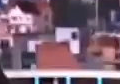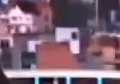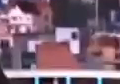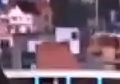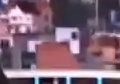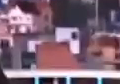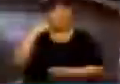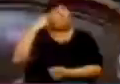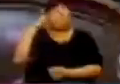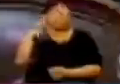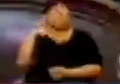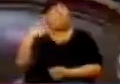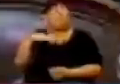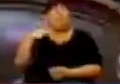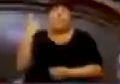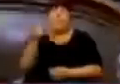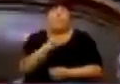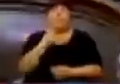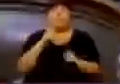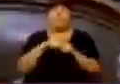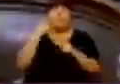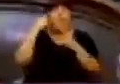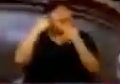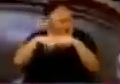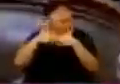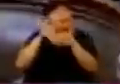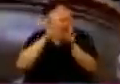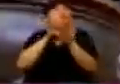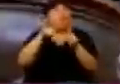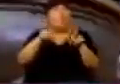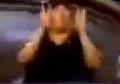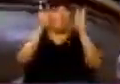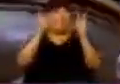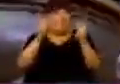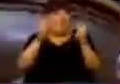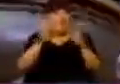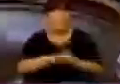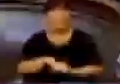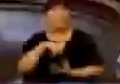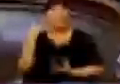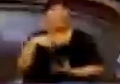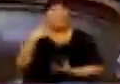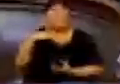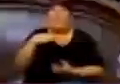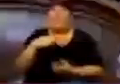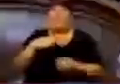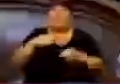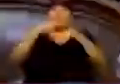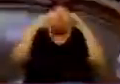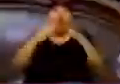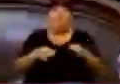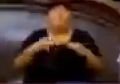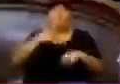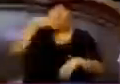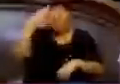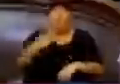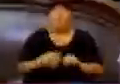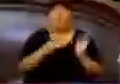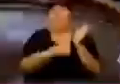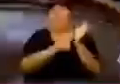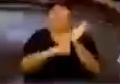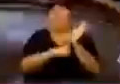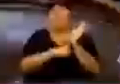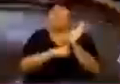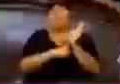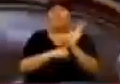bien, Argentina tiene por delante grandes oportunidades para el que quiere invertir y el que esté pensando no en